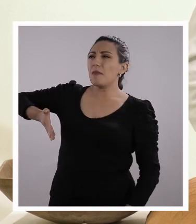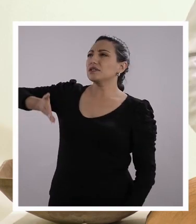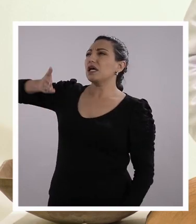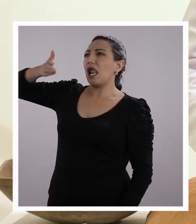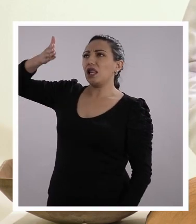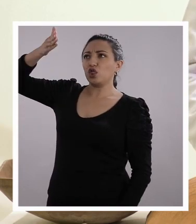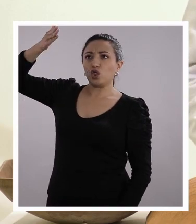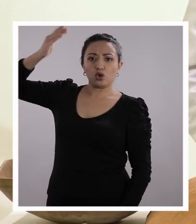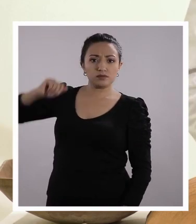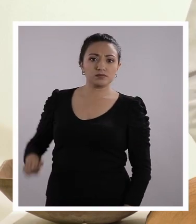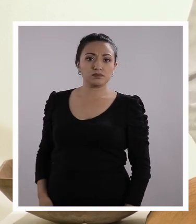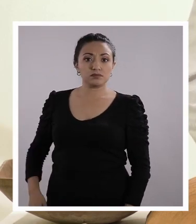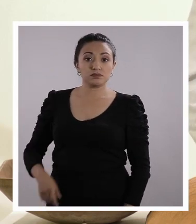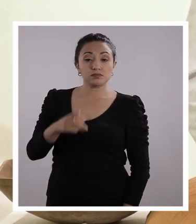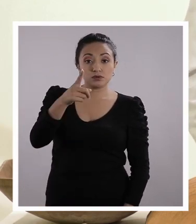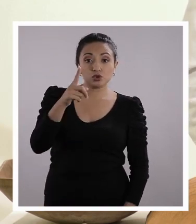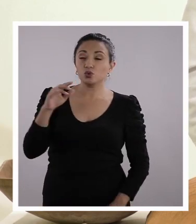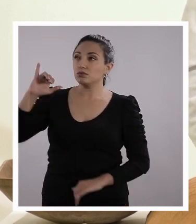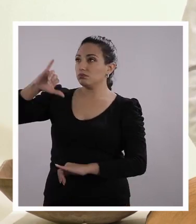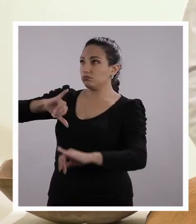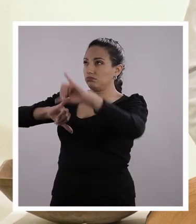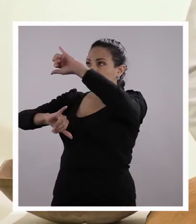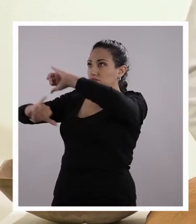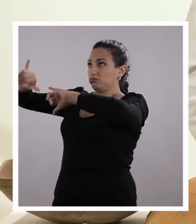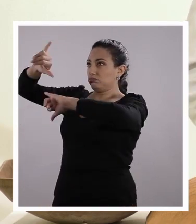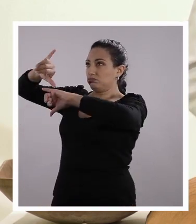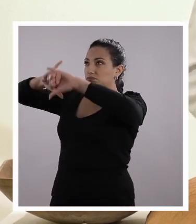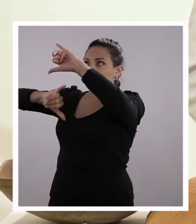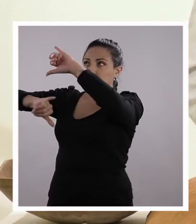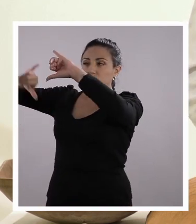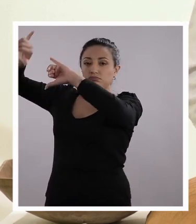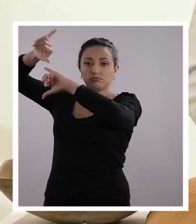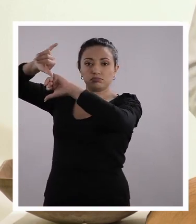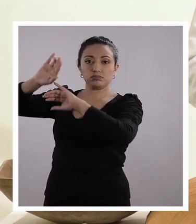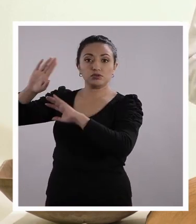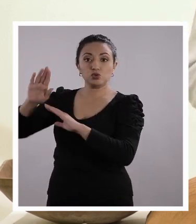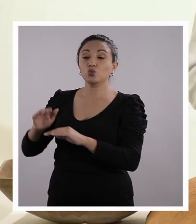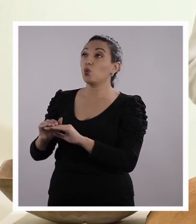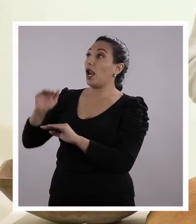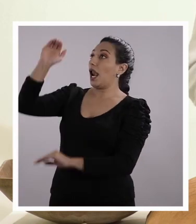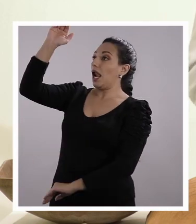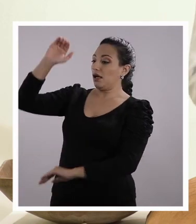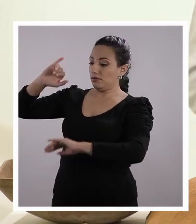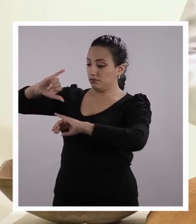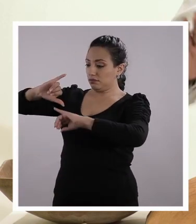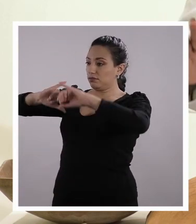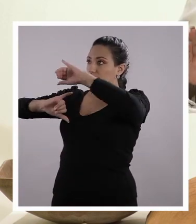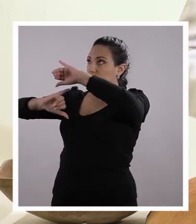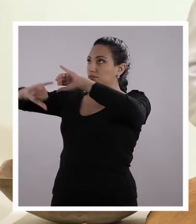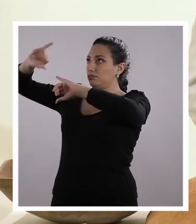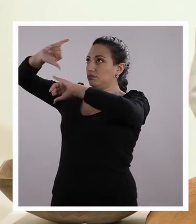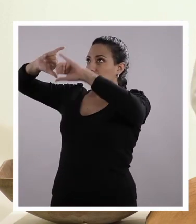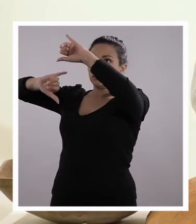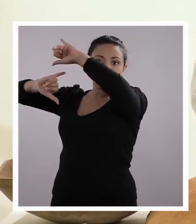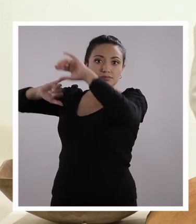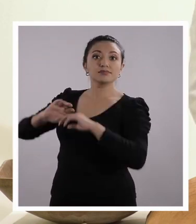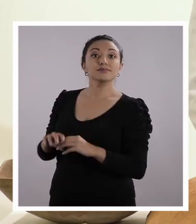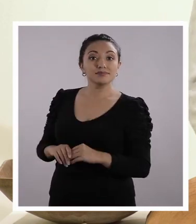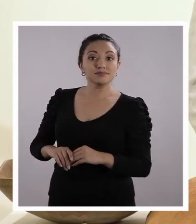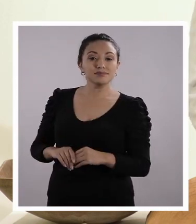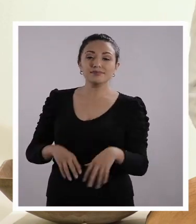al más alto que hay en casa y van a calcular con estas medidas cuánto es su longitud